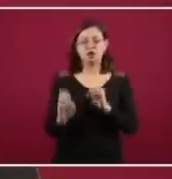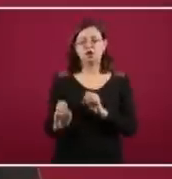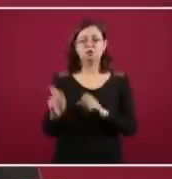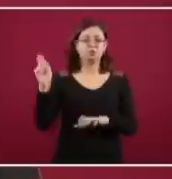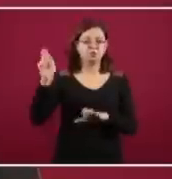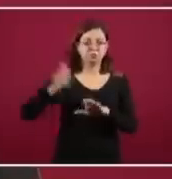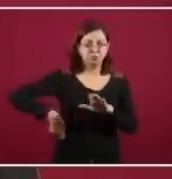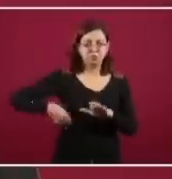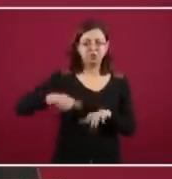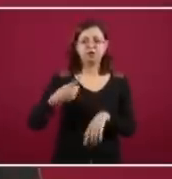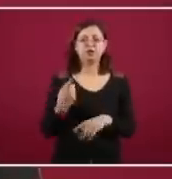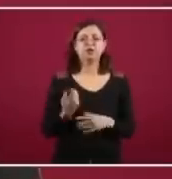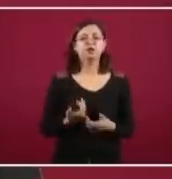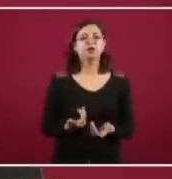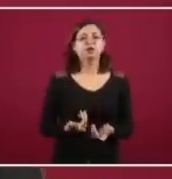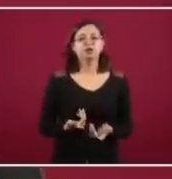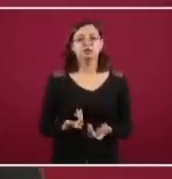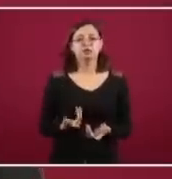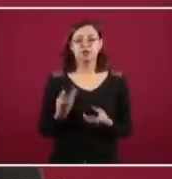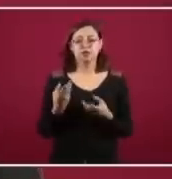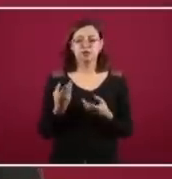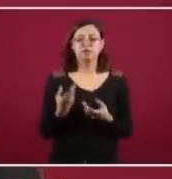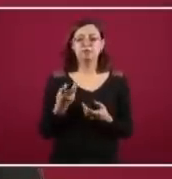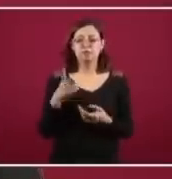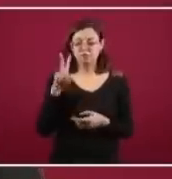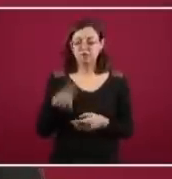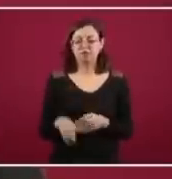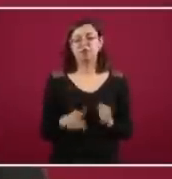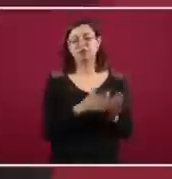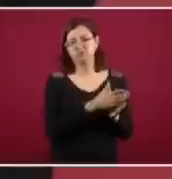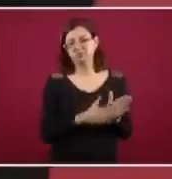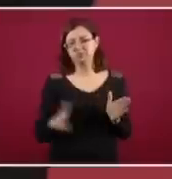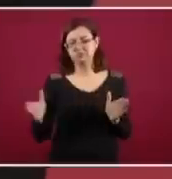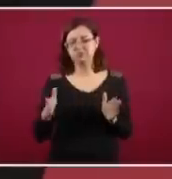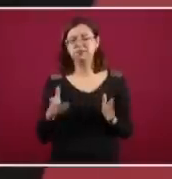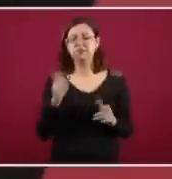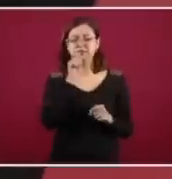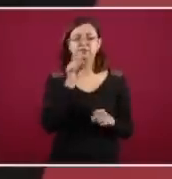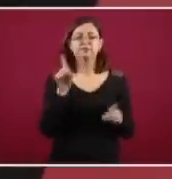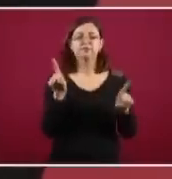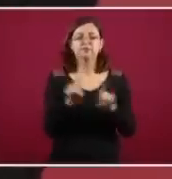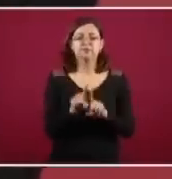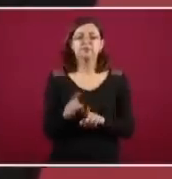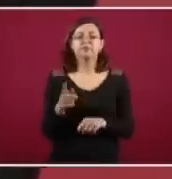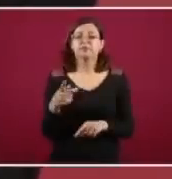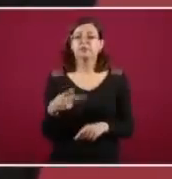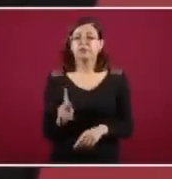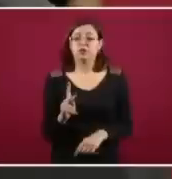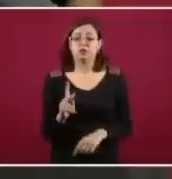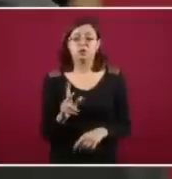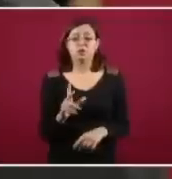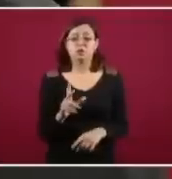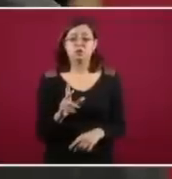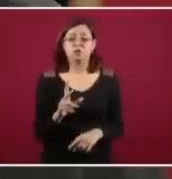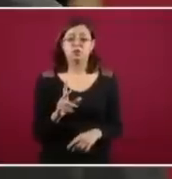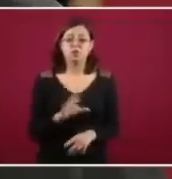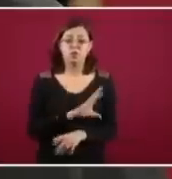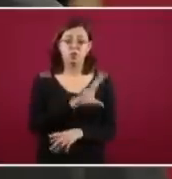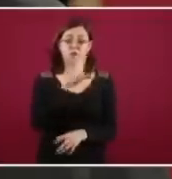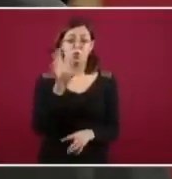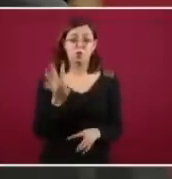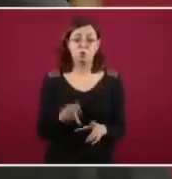programa. Lo que se paga efectivamente durante el Buen Fin, pero con la mayor inclusión con la que ahora